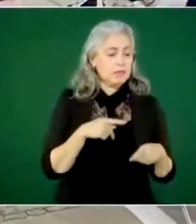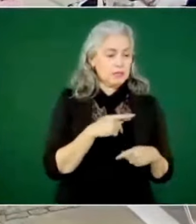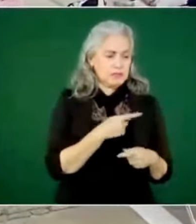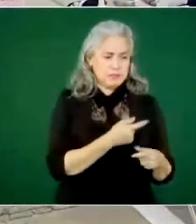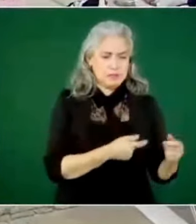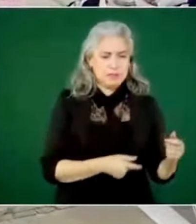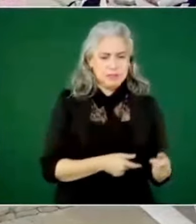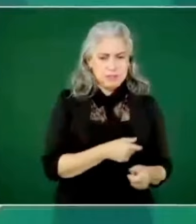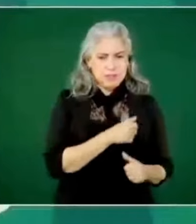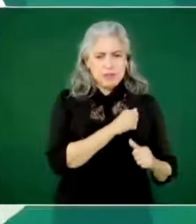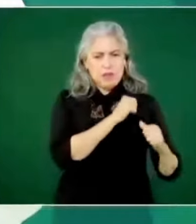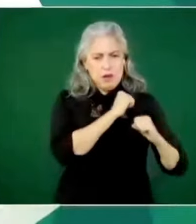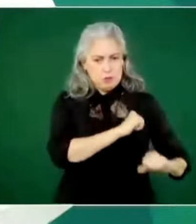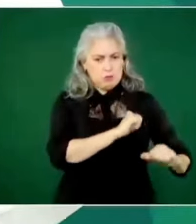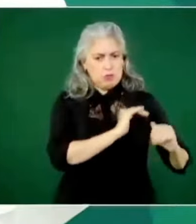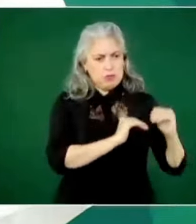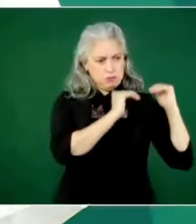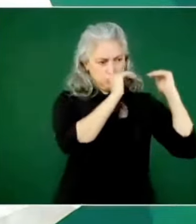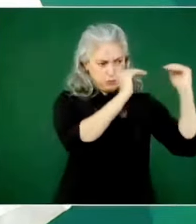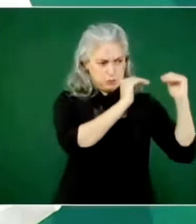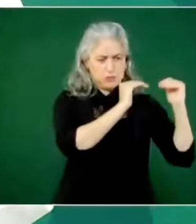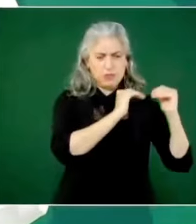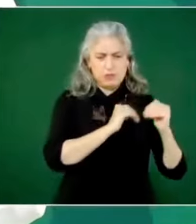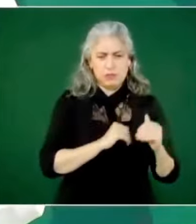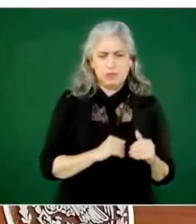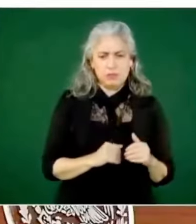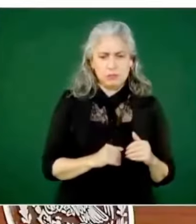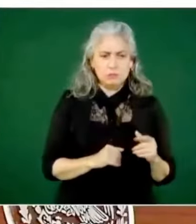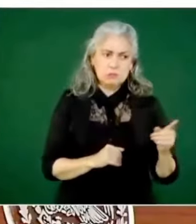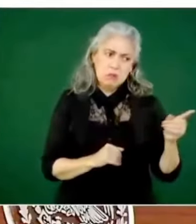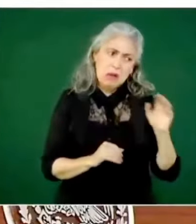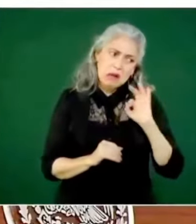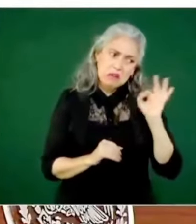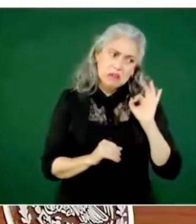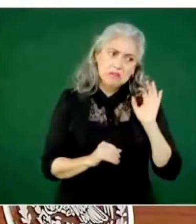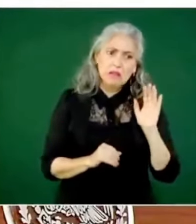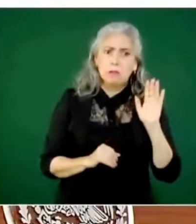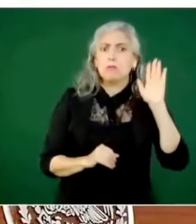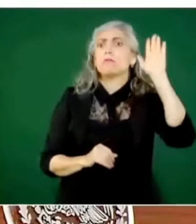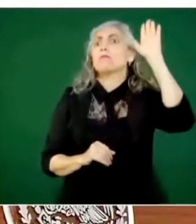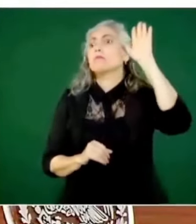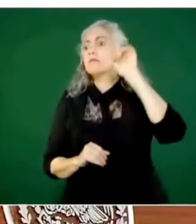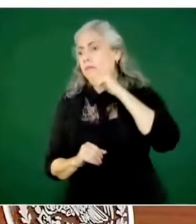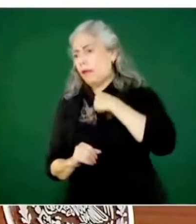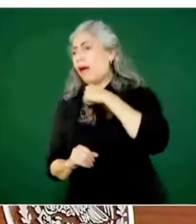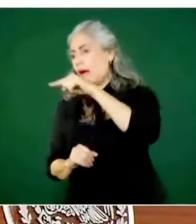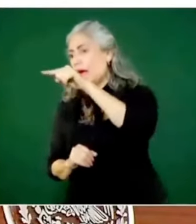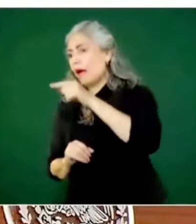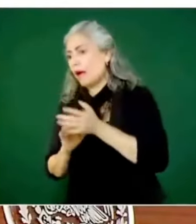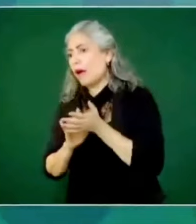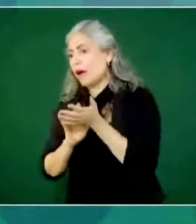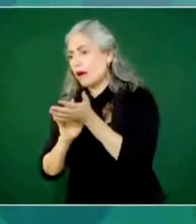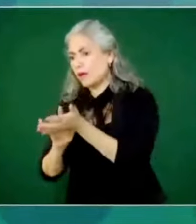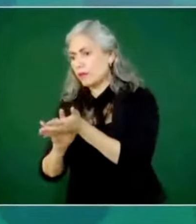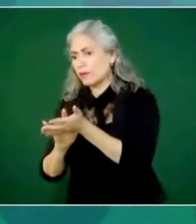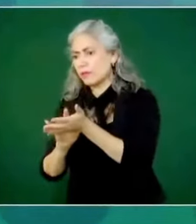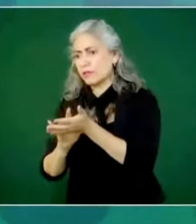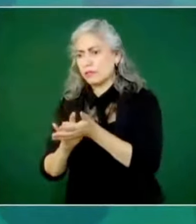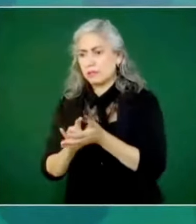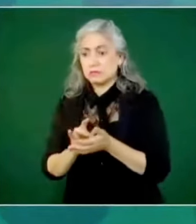un pueblo pobre, oprimido, pero eso lo harán